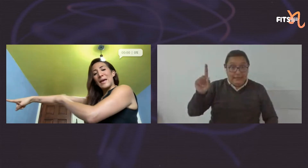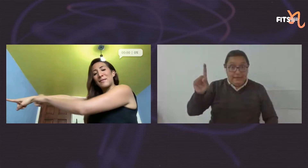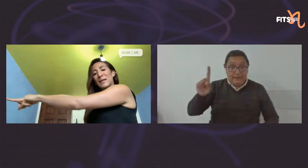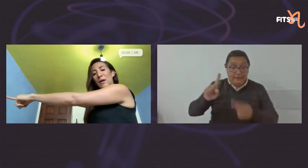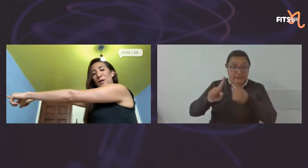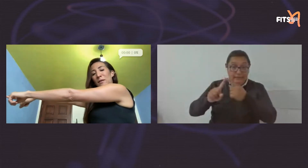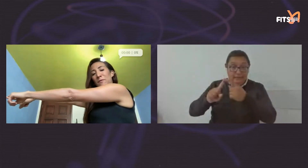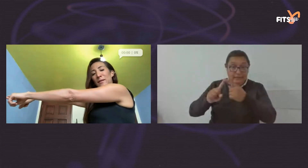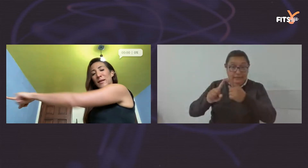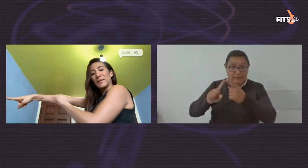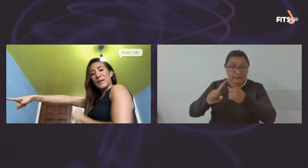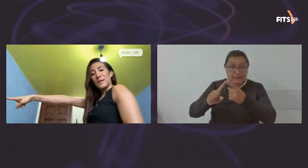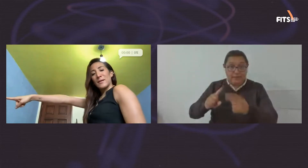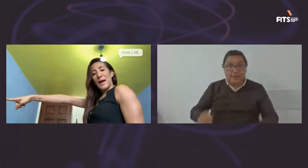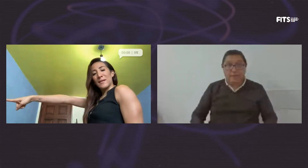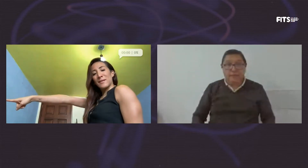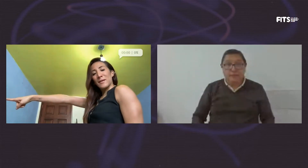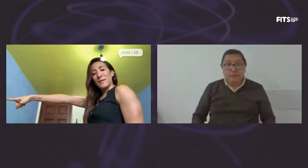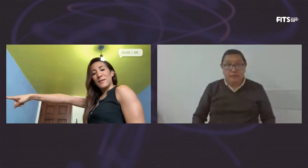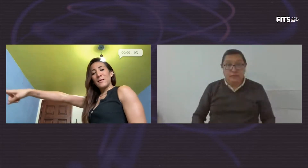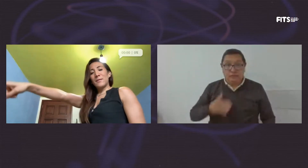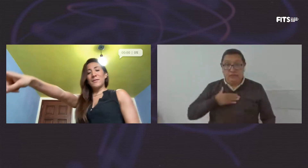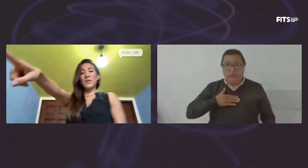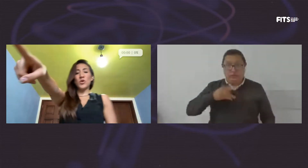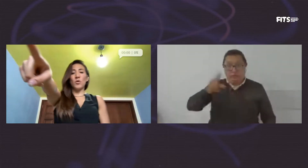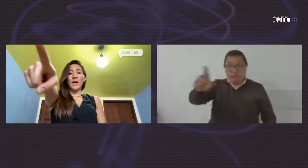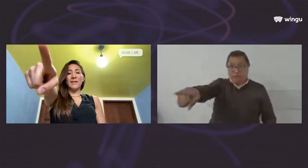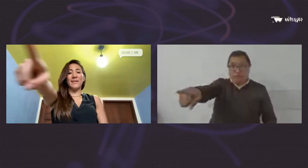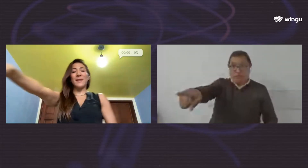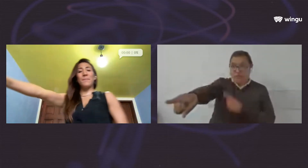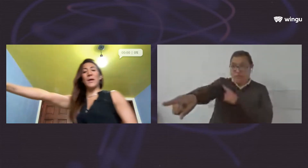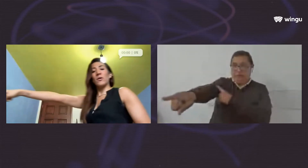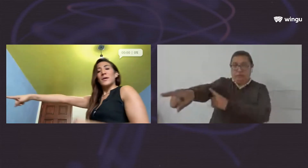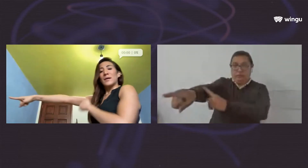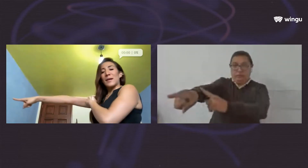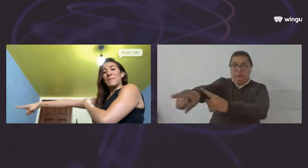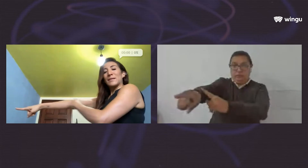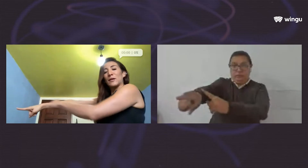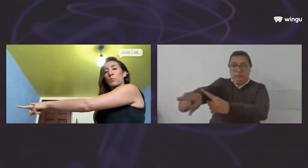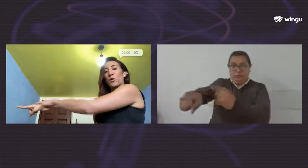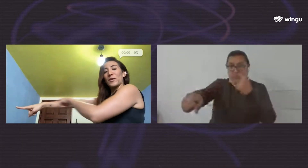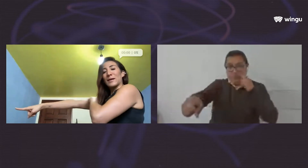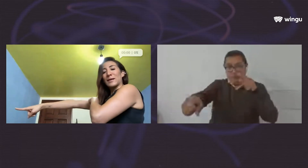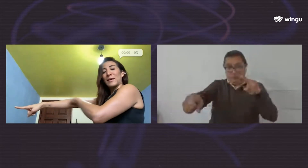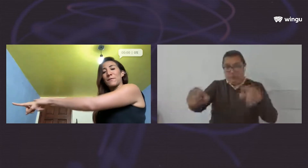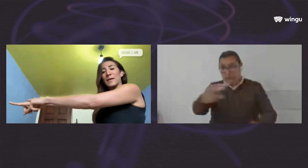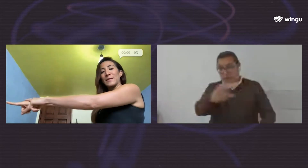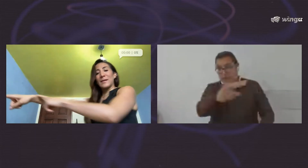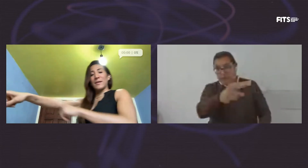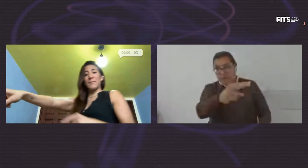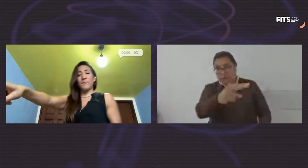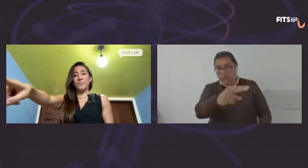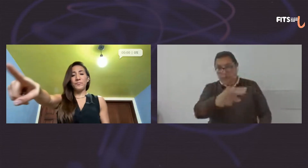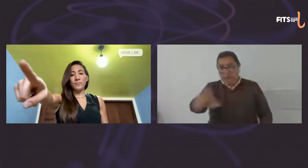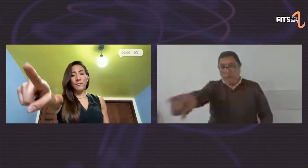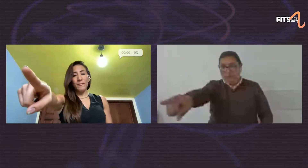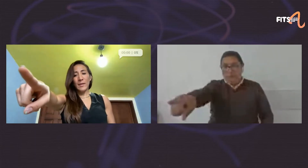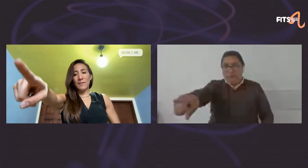fuertemente estirado aquí enfrente de ti. Así. ¿Sí? Yo lo voy a hacer así, pero realmente lo pones aquí enfrente de